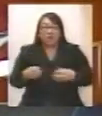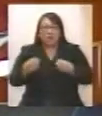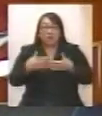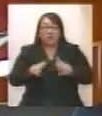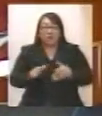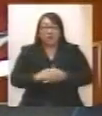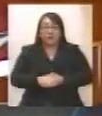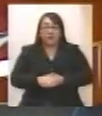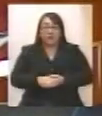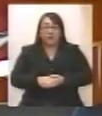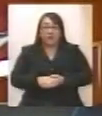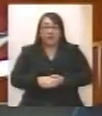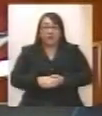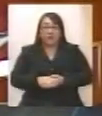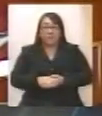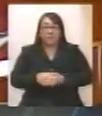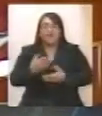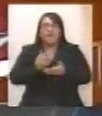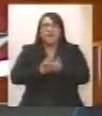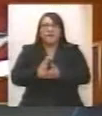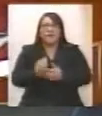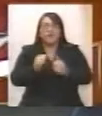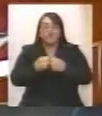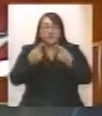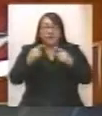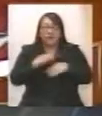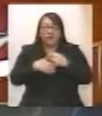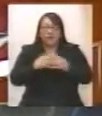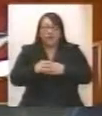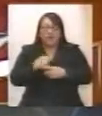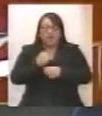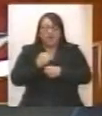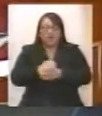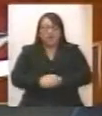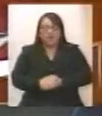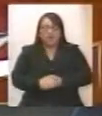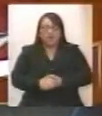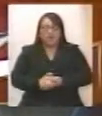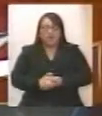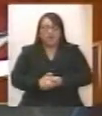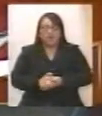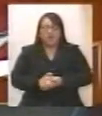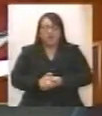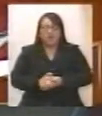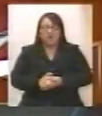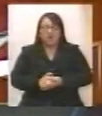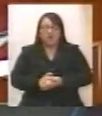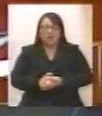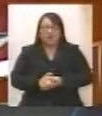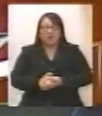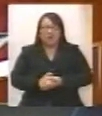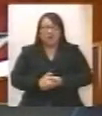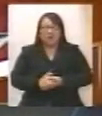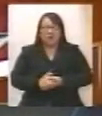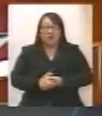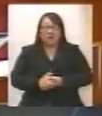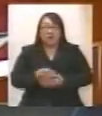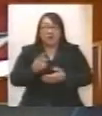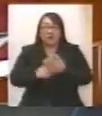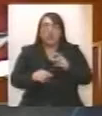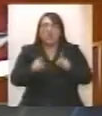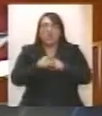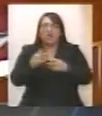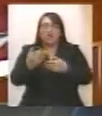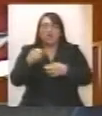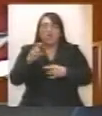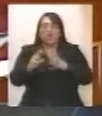nación, que oriente las decisiones de este ilustre Congreso, que la representación nacional no dude